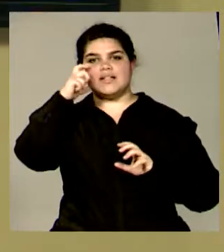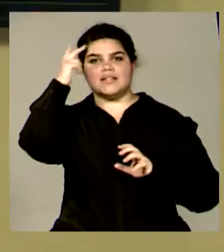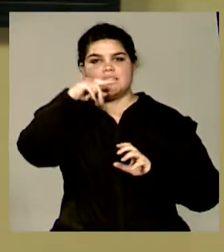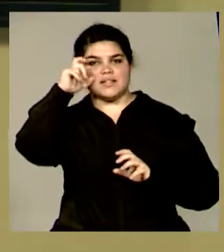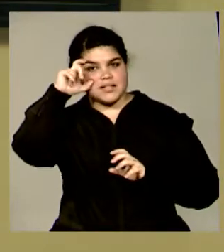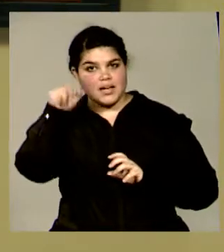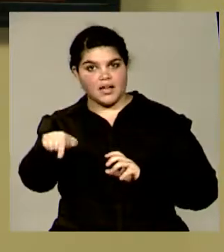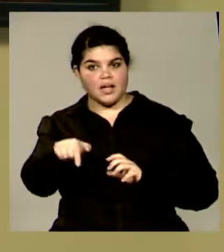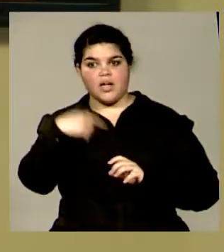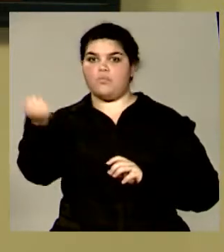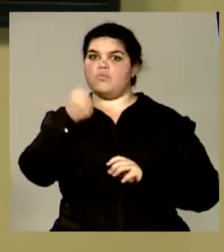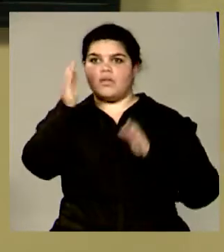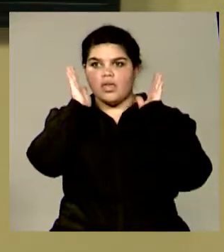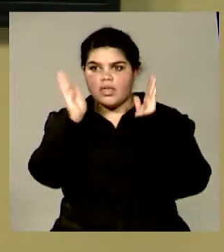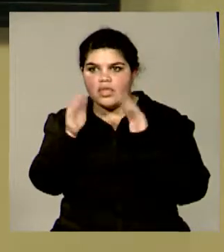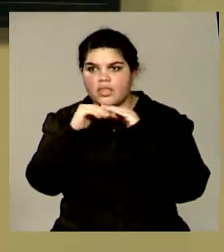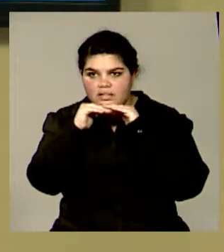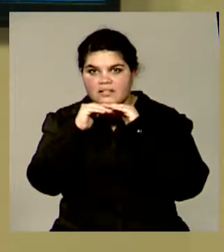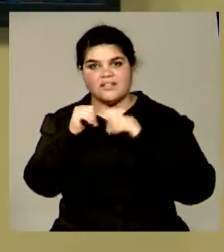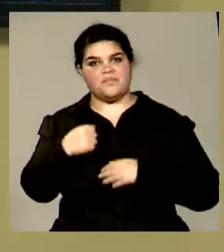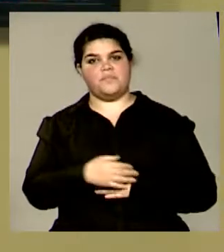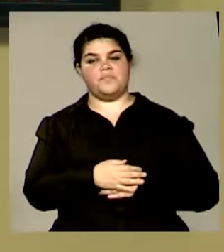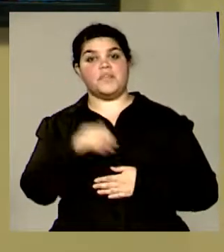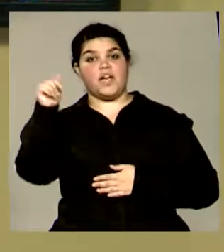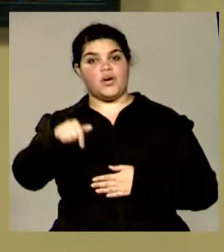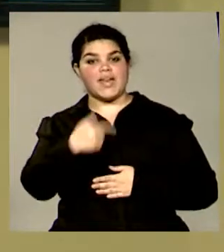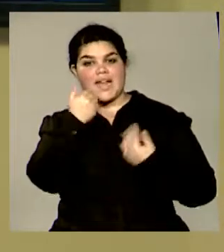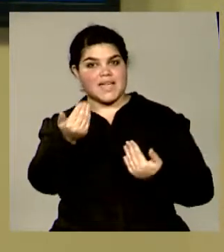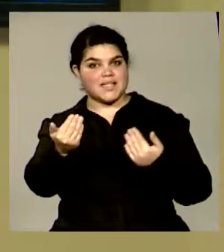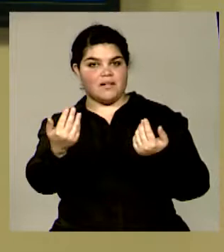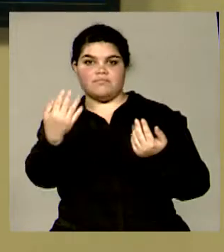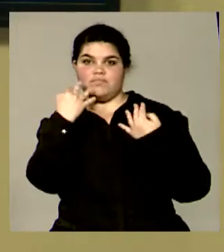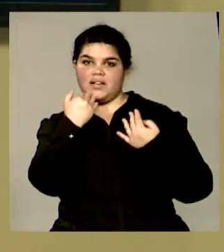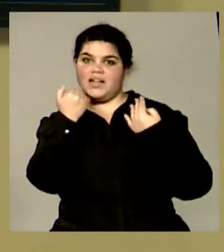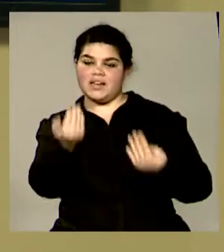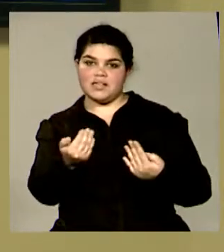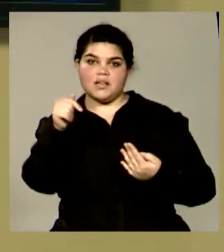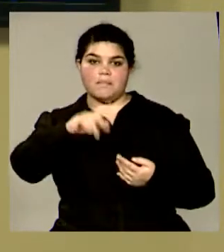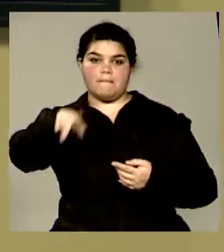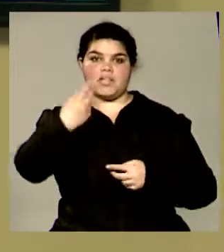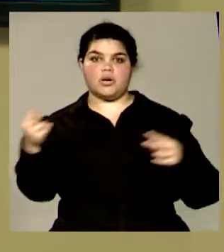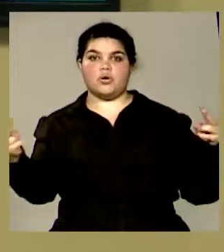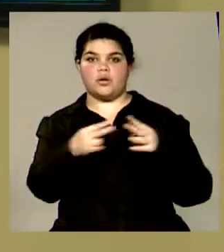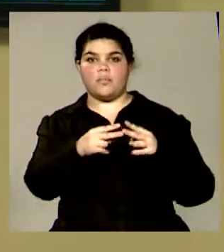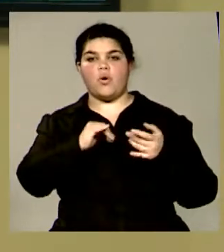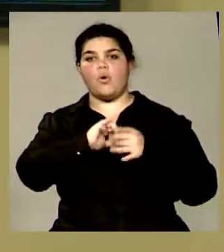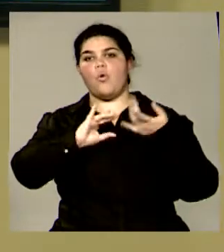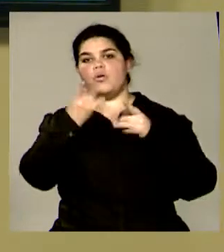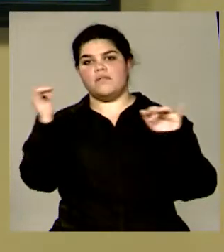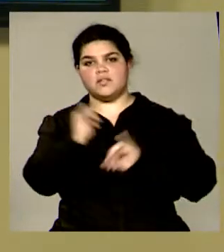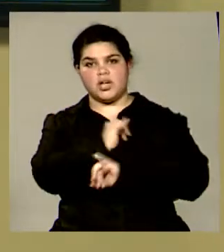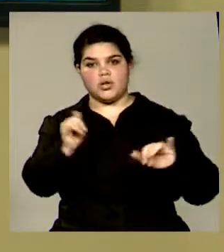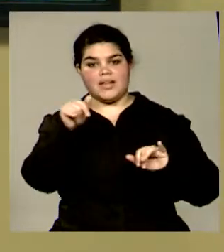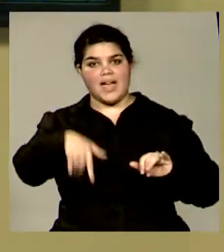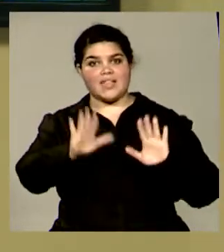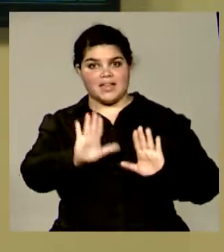Está imperdible hoy ese Cuidado con el Perro. Muchas gracias por acompañarnos. Nos encontramos mañana con otra edición de Universidad Noticias. Quédate